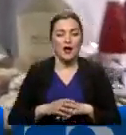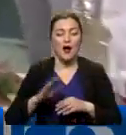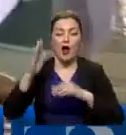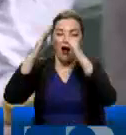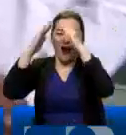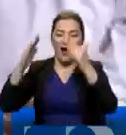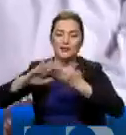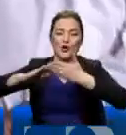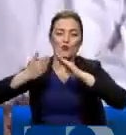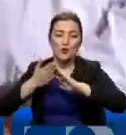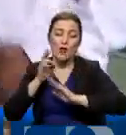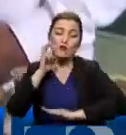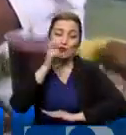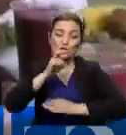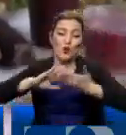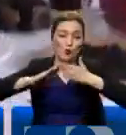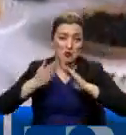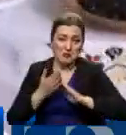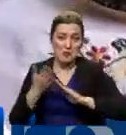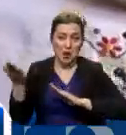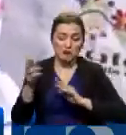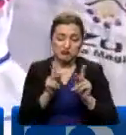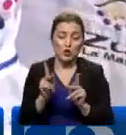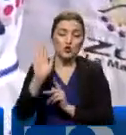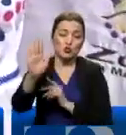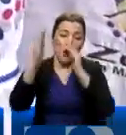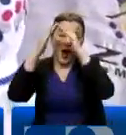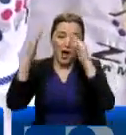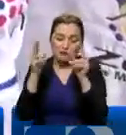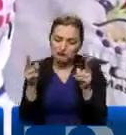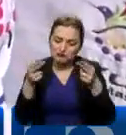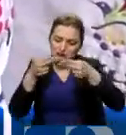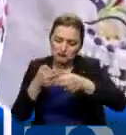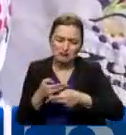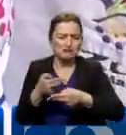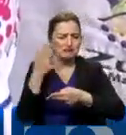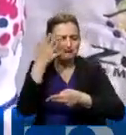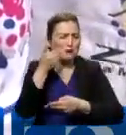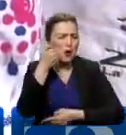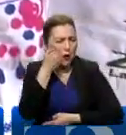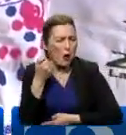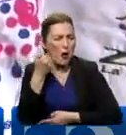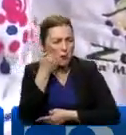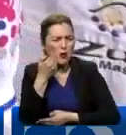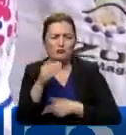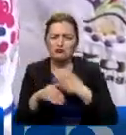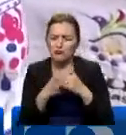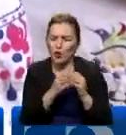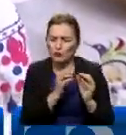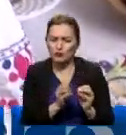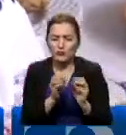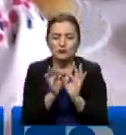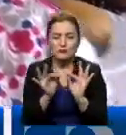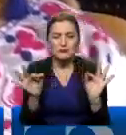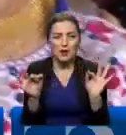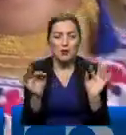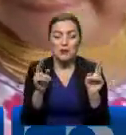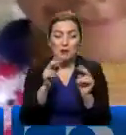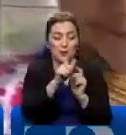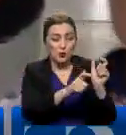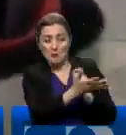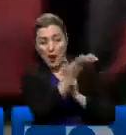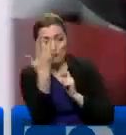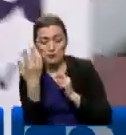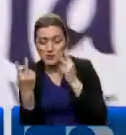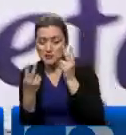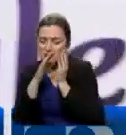el turismo comunitario. Ellos han preparado habitaciones muy adecuadas, con absoluto orden y limpieza, para que